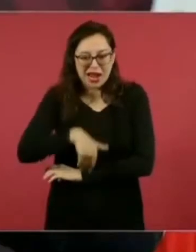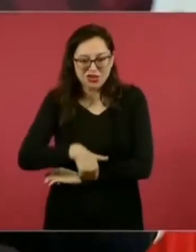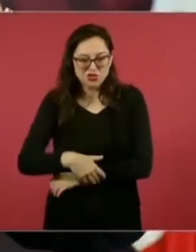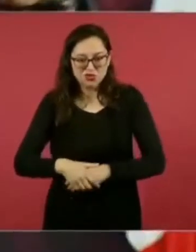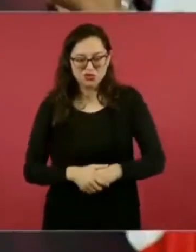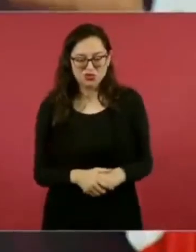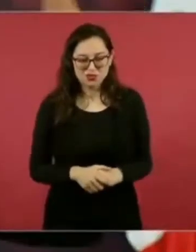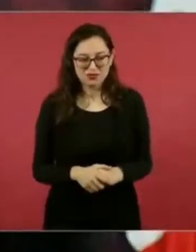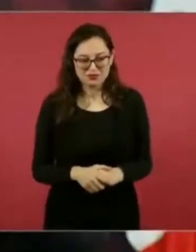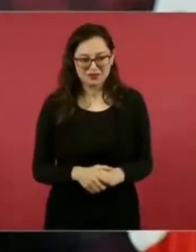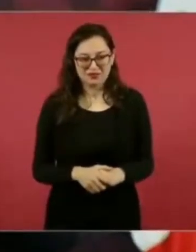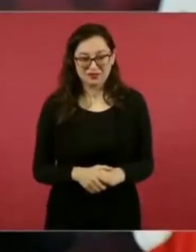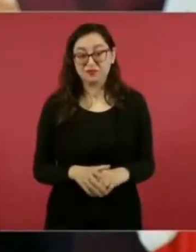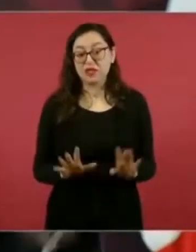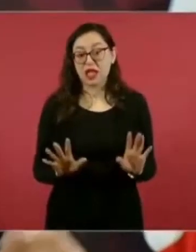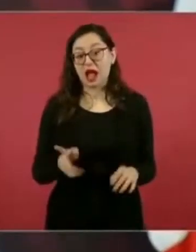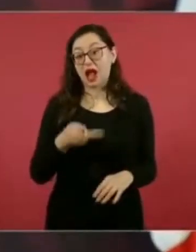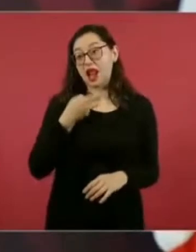progre,